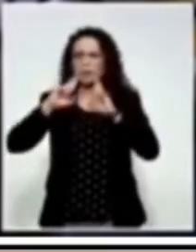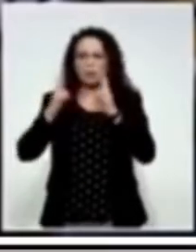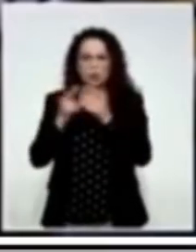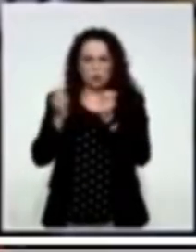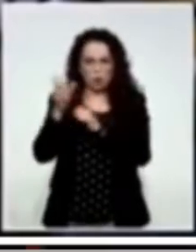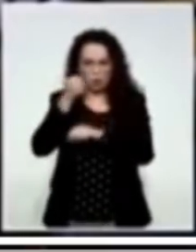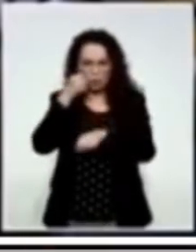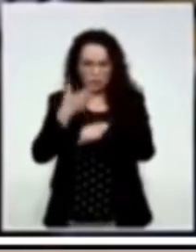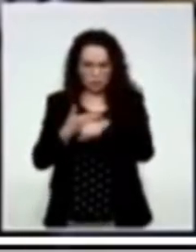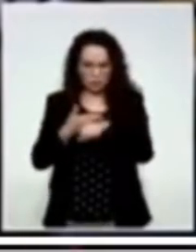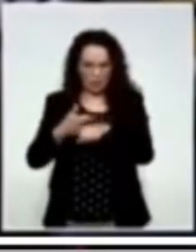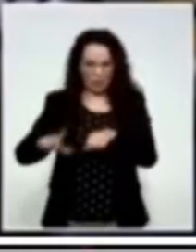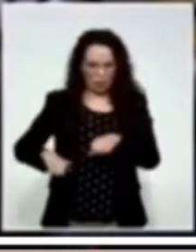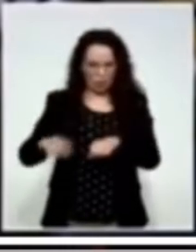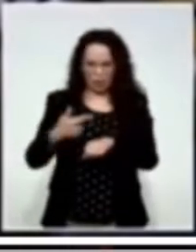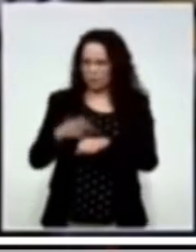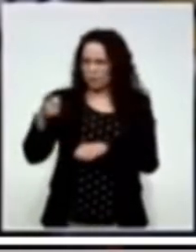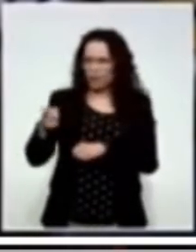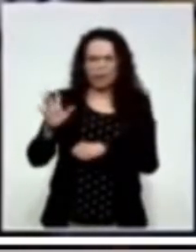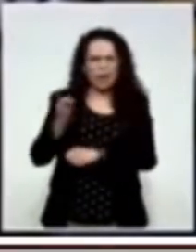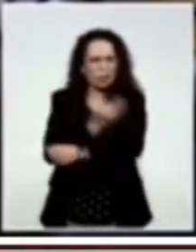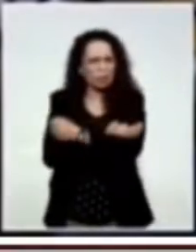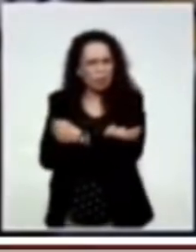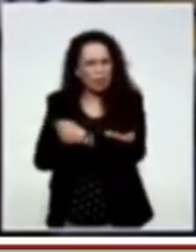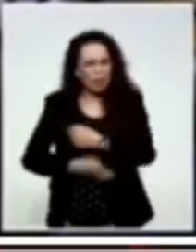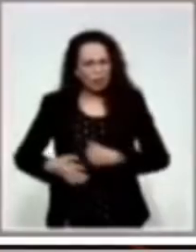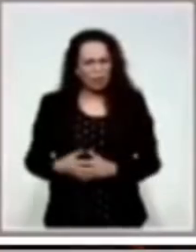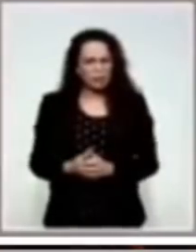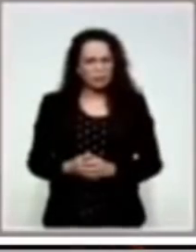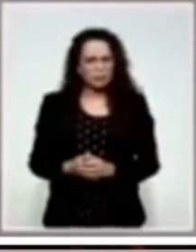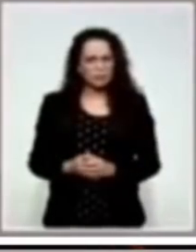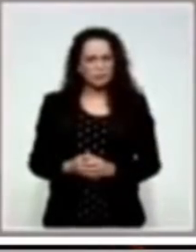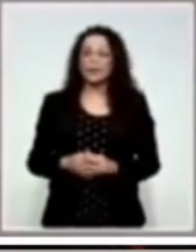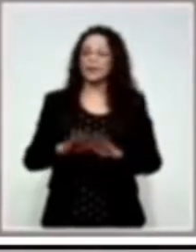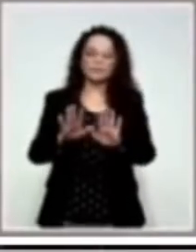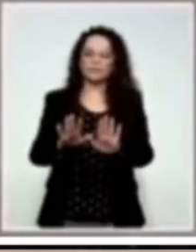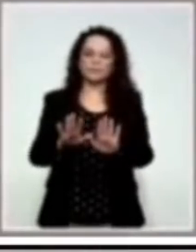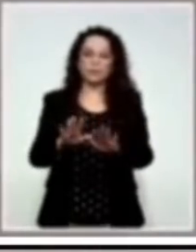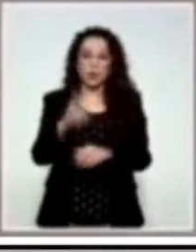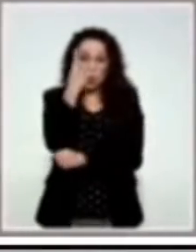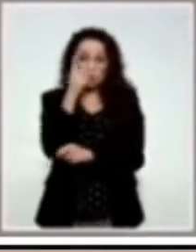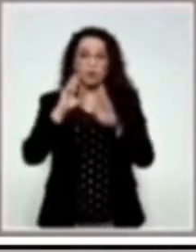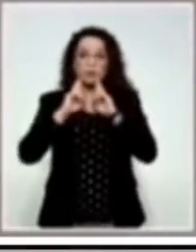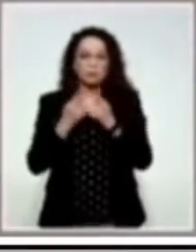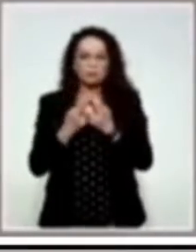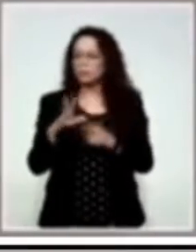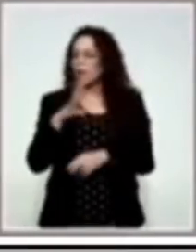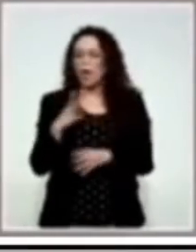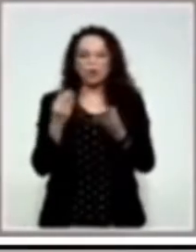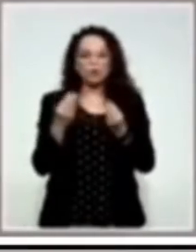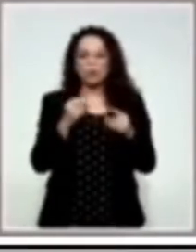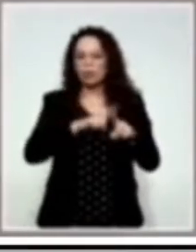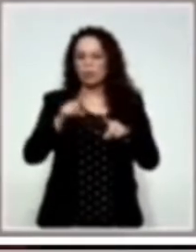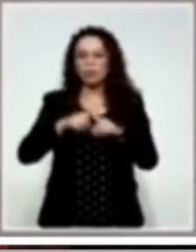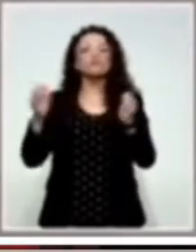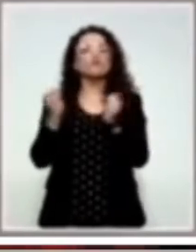Digo, porque uno como litigante viene a... Es que no hubo una reunión, no hubo varias reuniones con él y varias reuniones con los senadores y senadoras y o